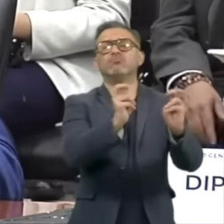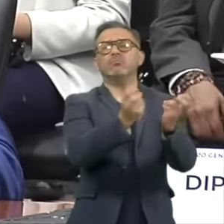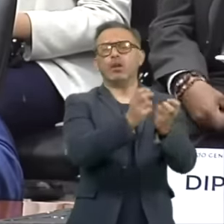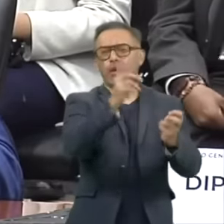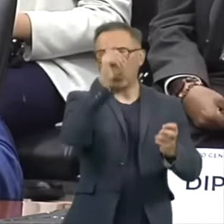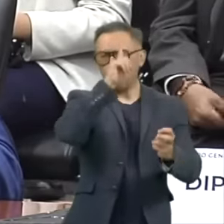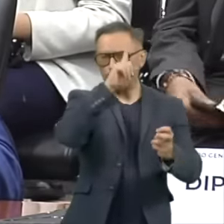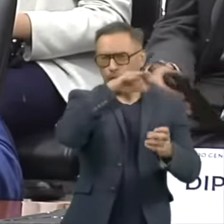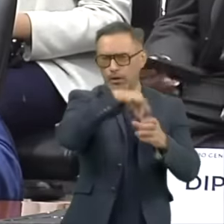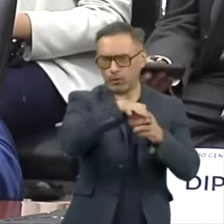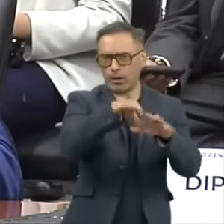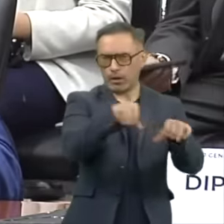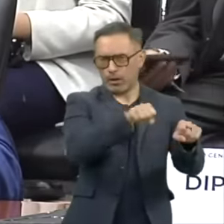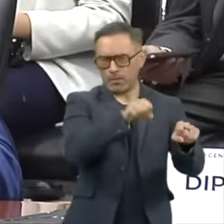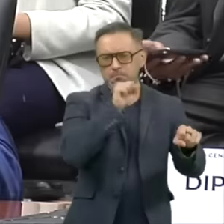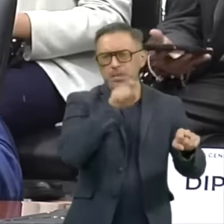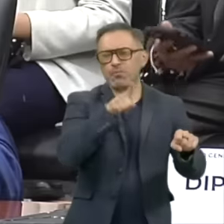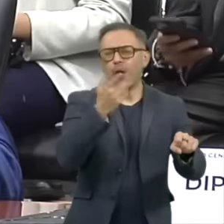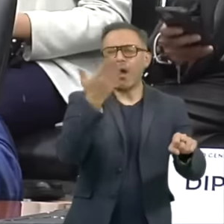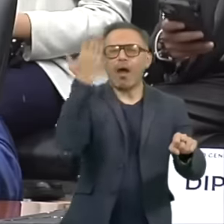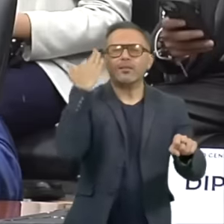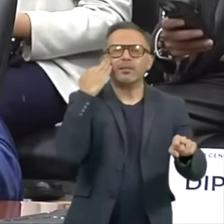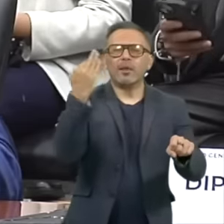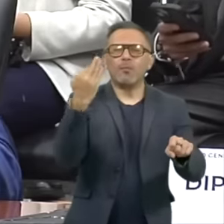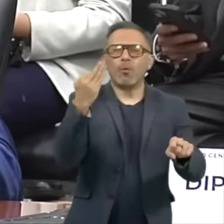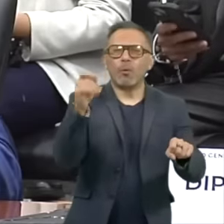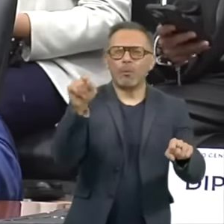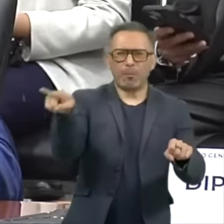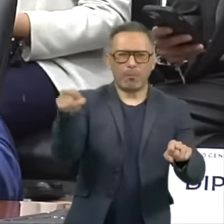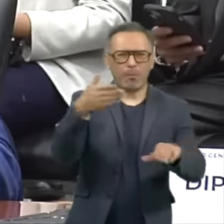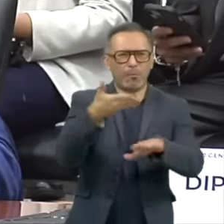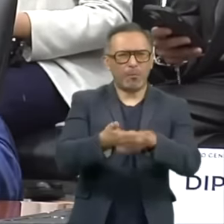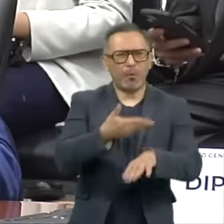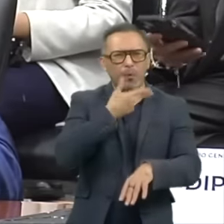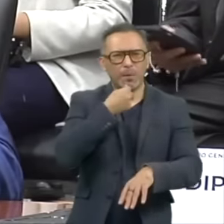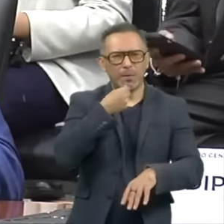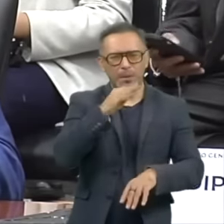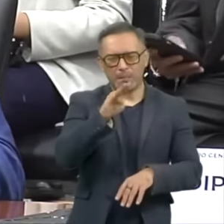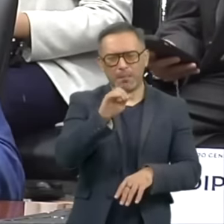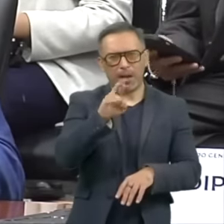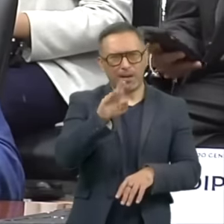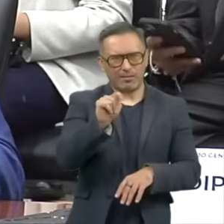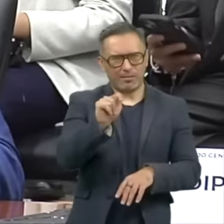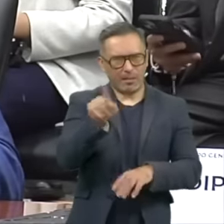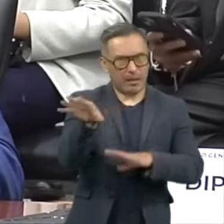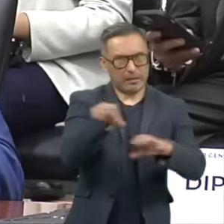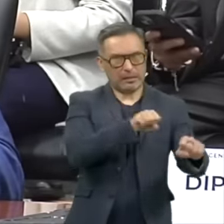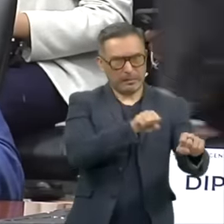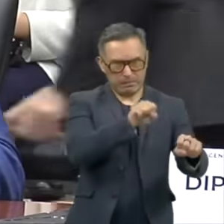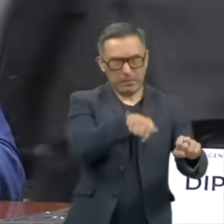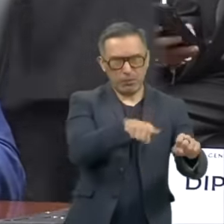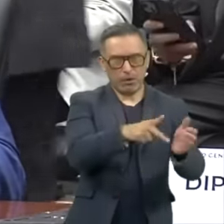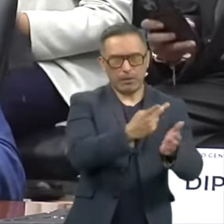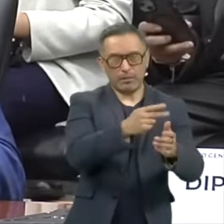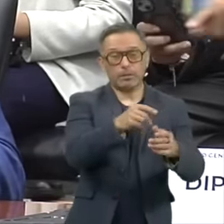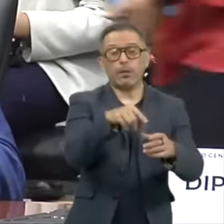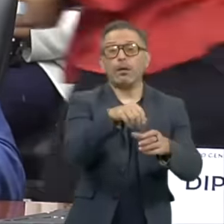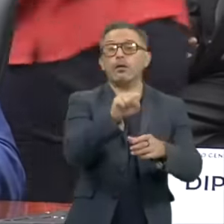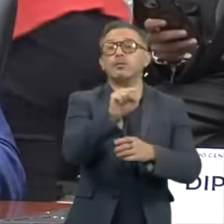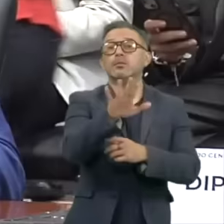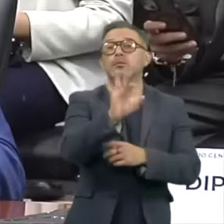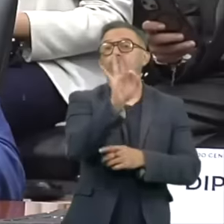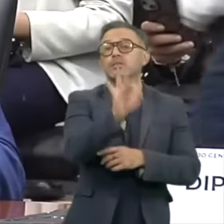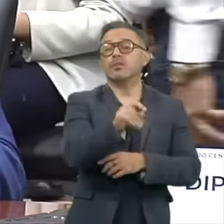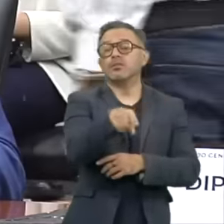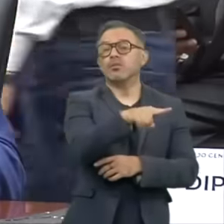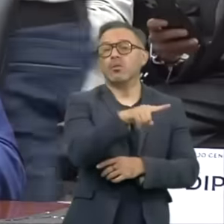electoral, como en los tiempos de Bartlett, pretenden obtener el 75%. O sea, estamos hablando